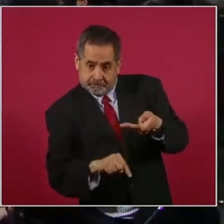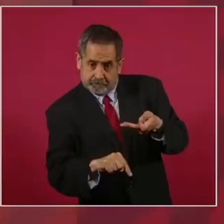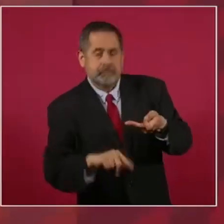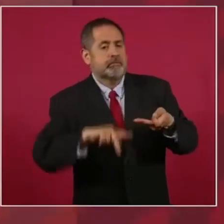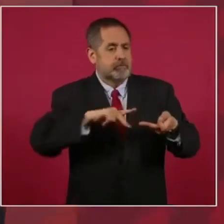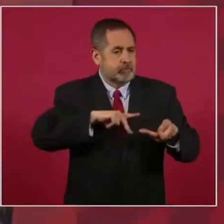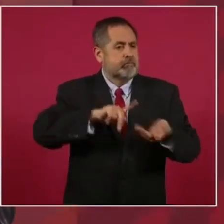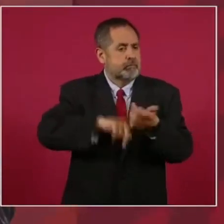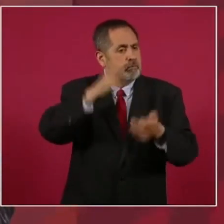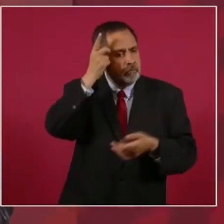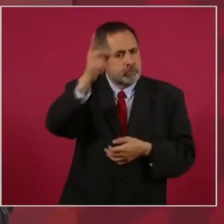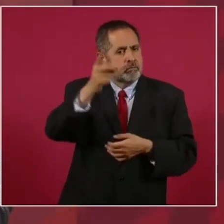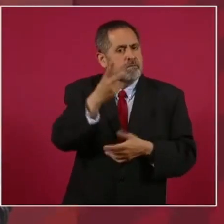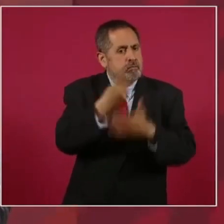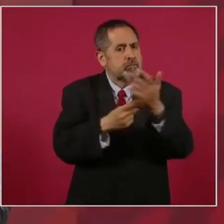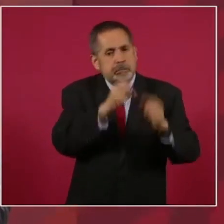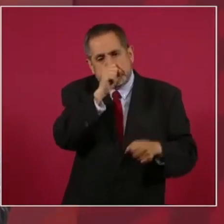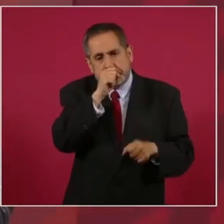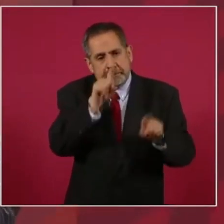Entonces,